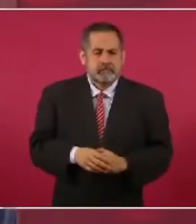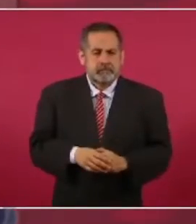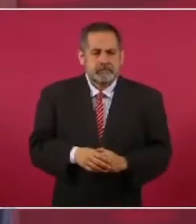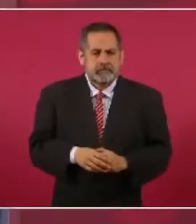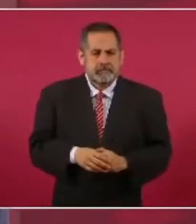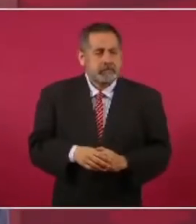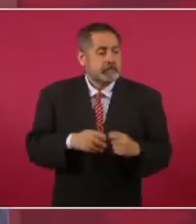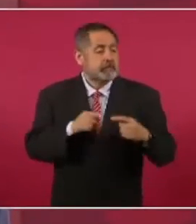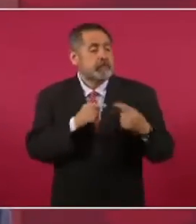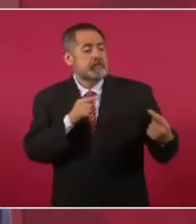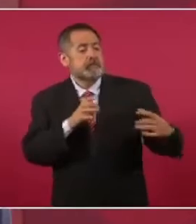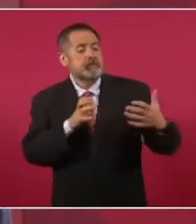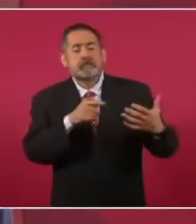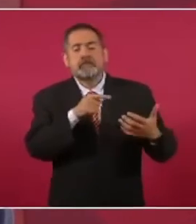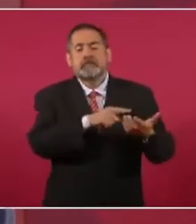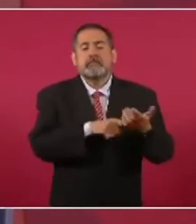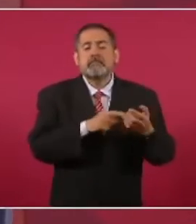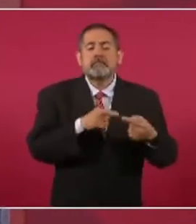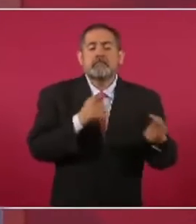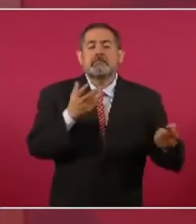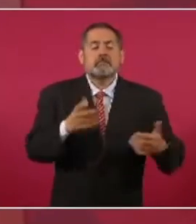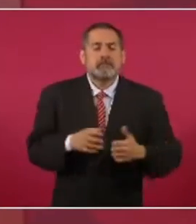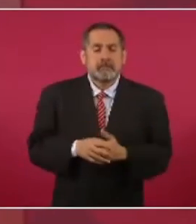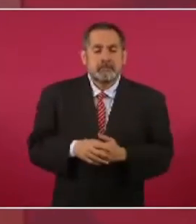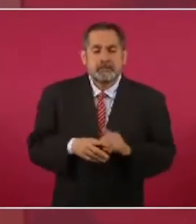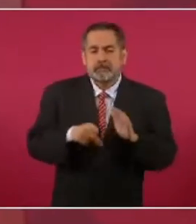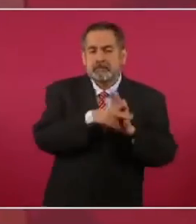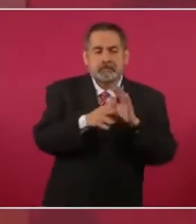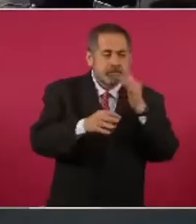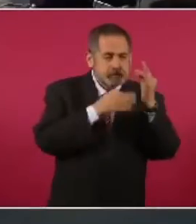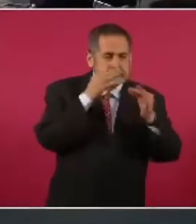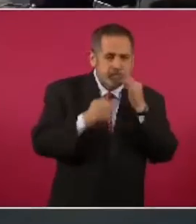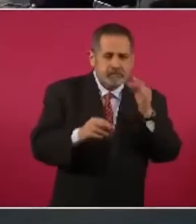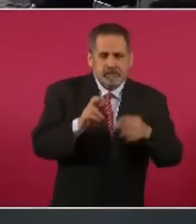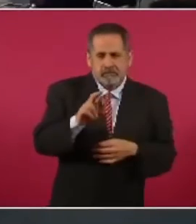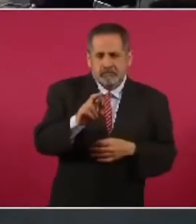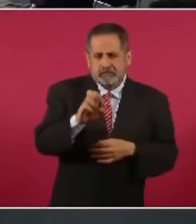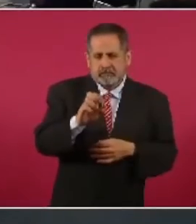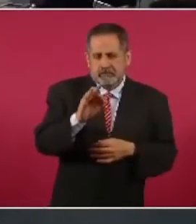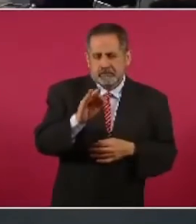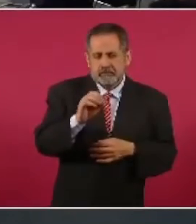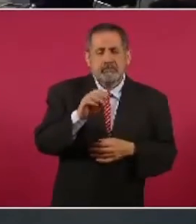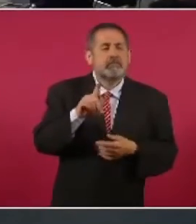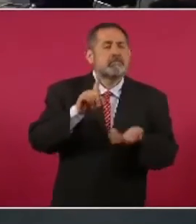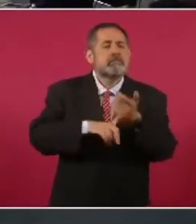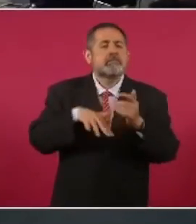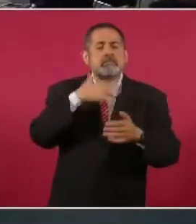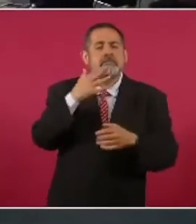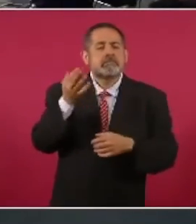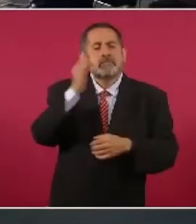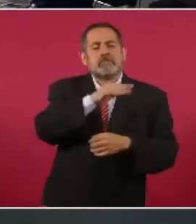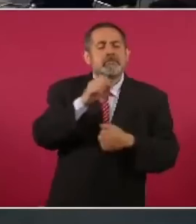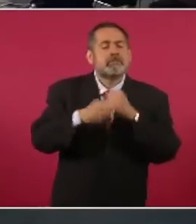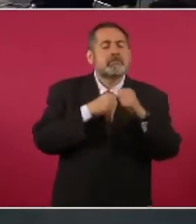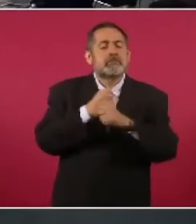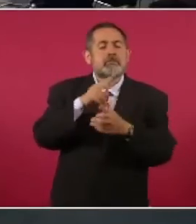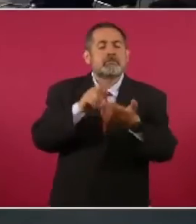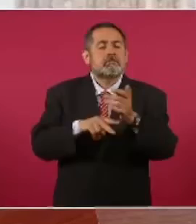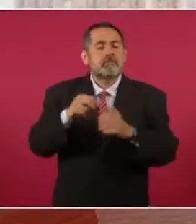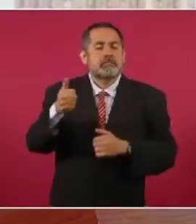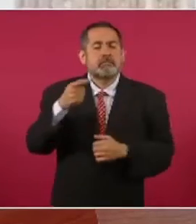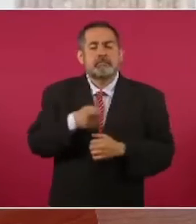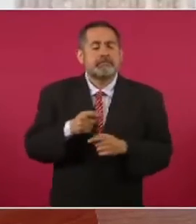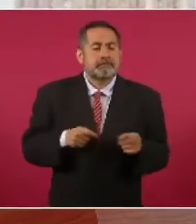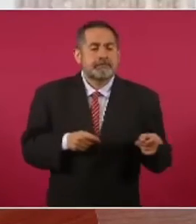nuestros adversarios? Los del Reforma en el fraude del 2006 tenían